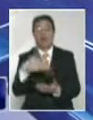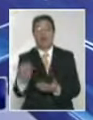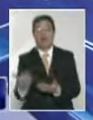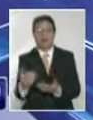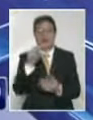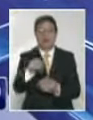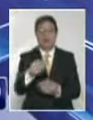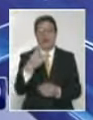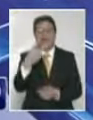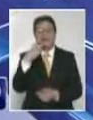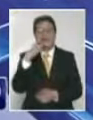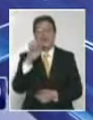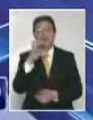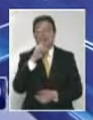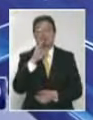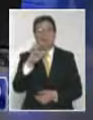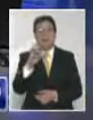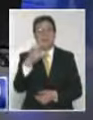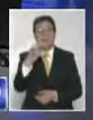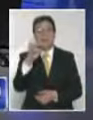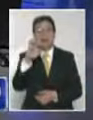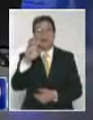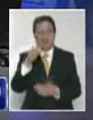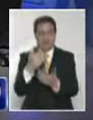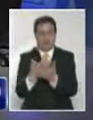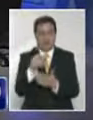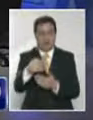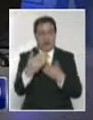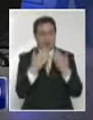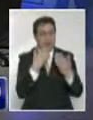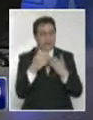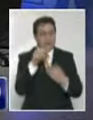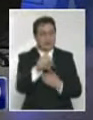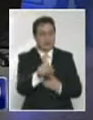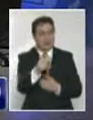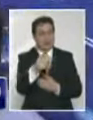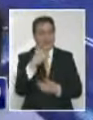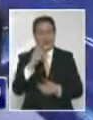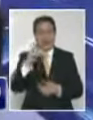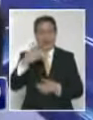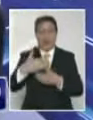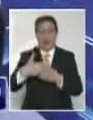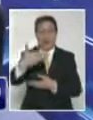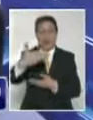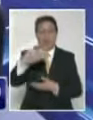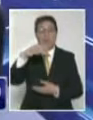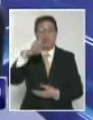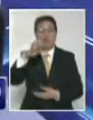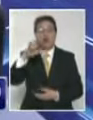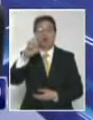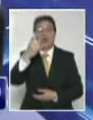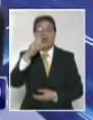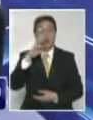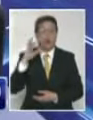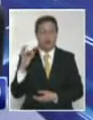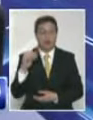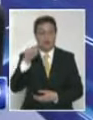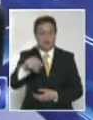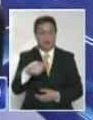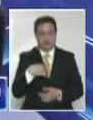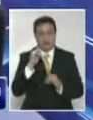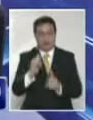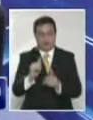don Víctor Pérez Cotapo. ¿Así de complicado era la situación dentro del Mercurio, como lo cuenta era, Patricio? Era complicado, sí, pero no todos